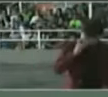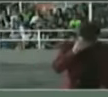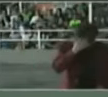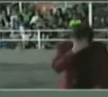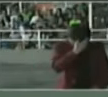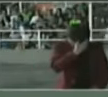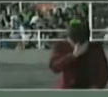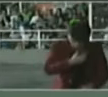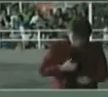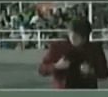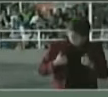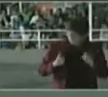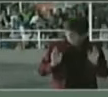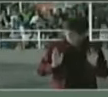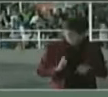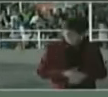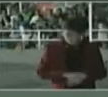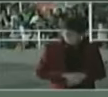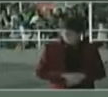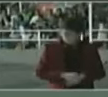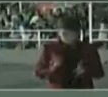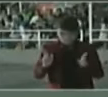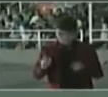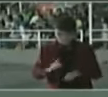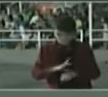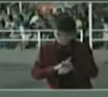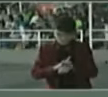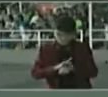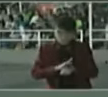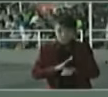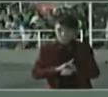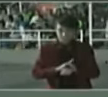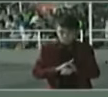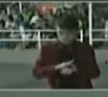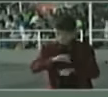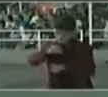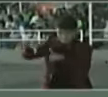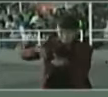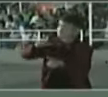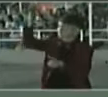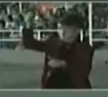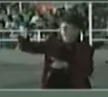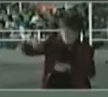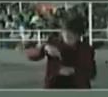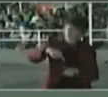Dije: bueno, que cambien de turno estos médicos, porque ahora le tocó a mi Dios.